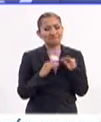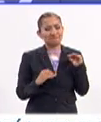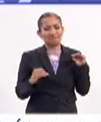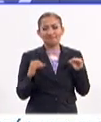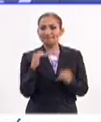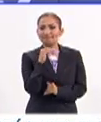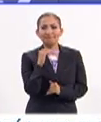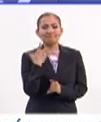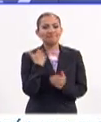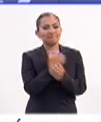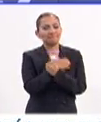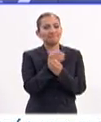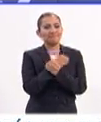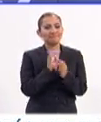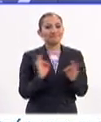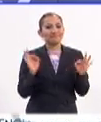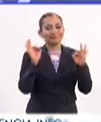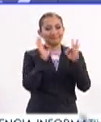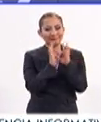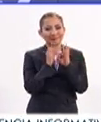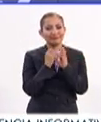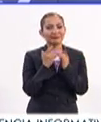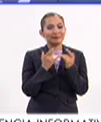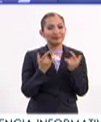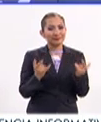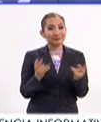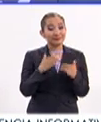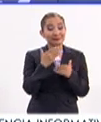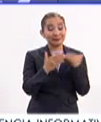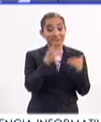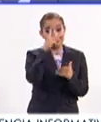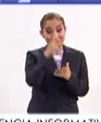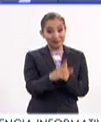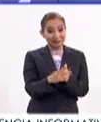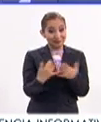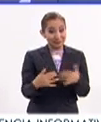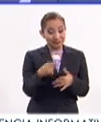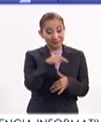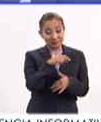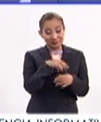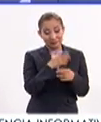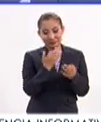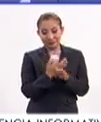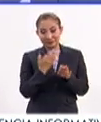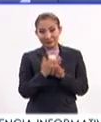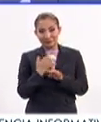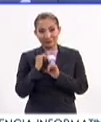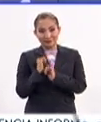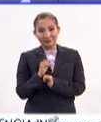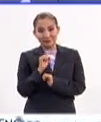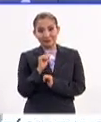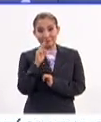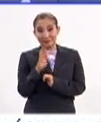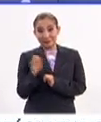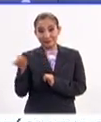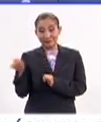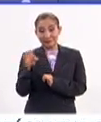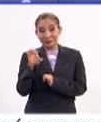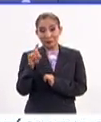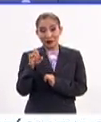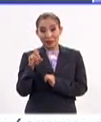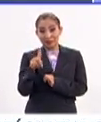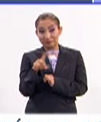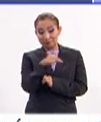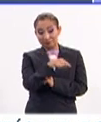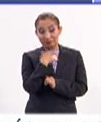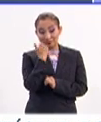instituciones educativas más importantes y trascendentales de nuestro país. Pues de ahí salió también el actual canciller, el actual secretario de Relaciones Exteriores. Así